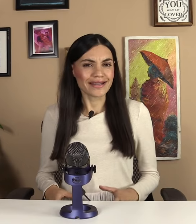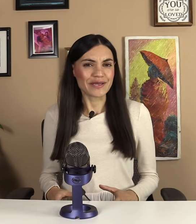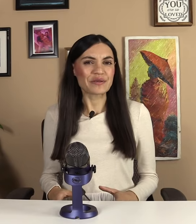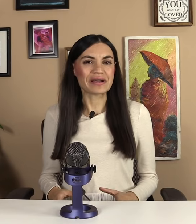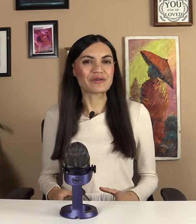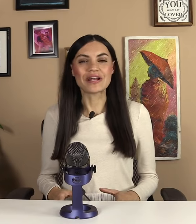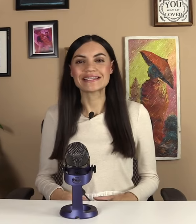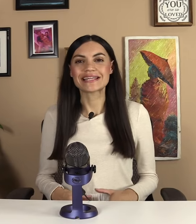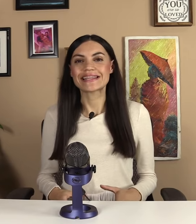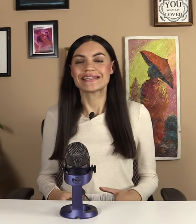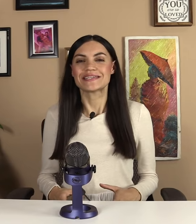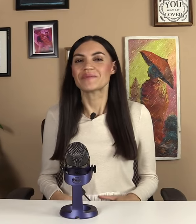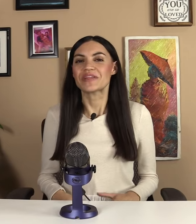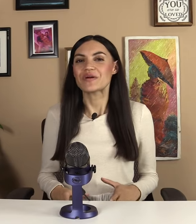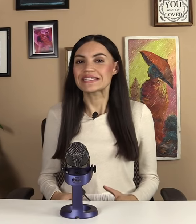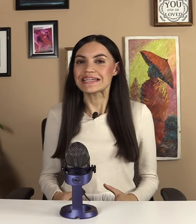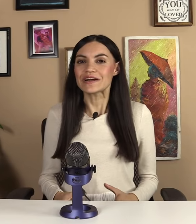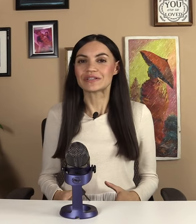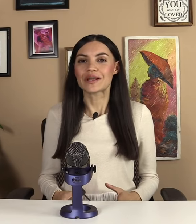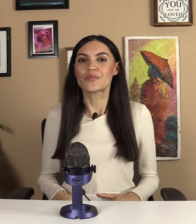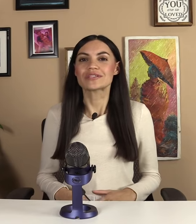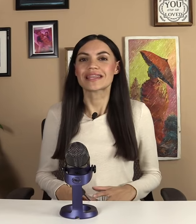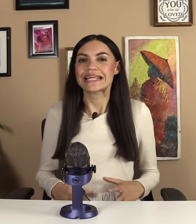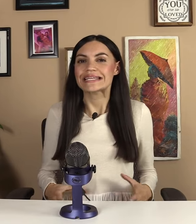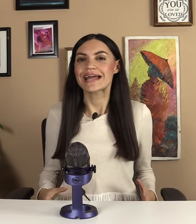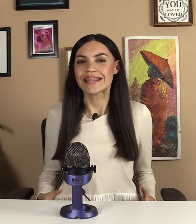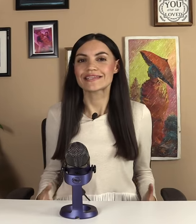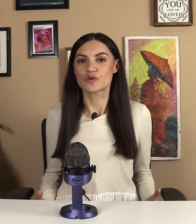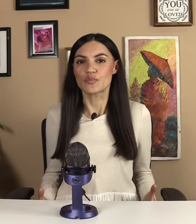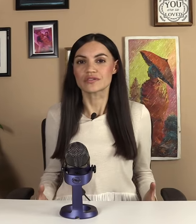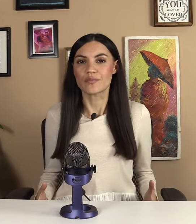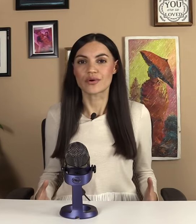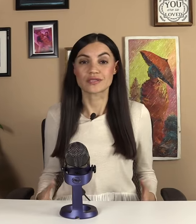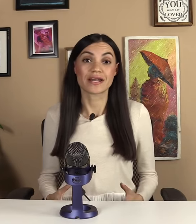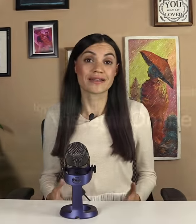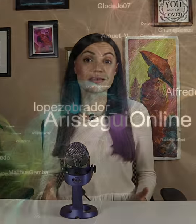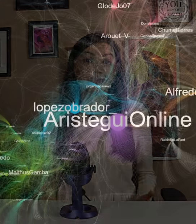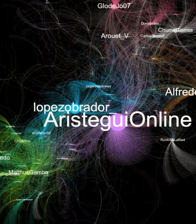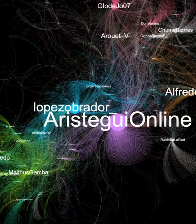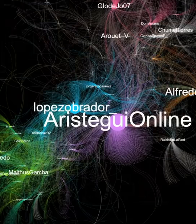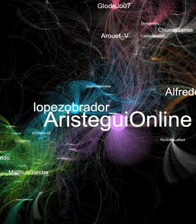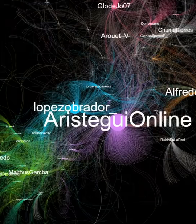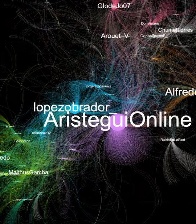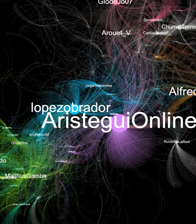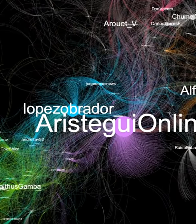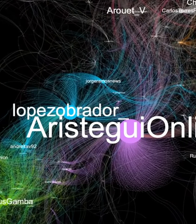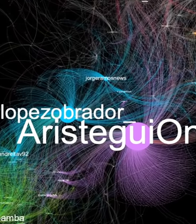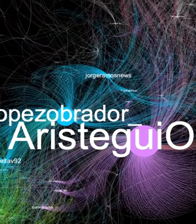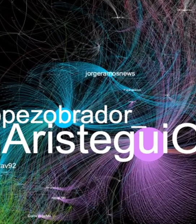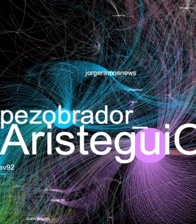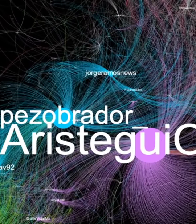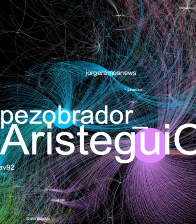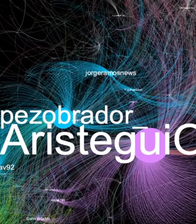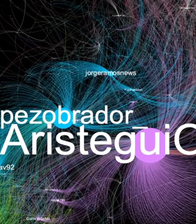analizando en particular esta tendencia en lo que sigue encontramos tres grandes grupos que puedes ver en la siguiente gráfica al centro en